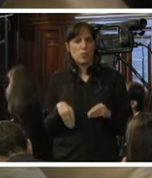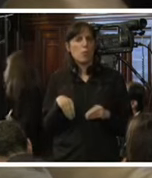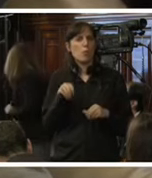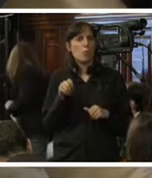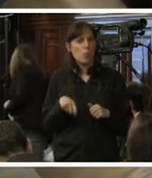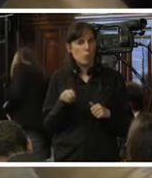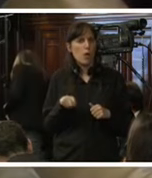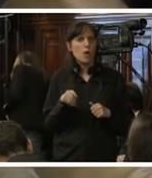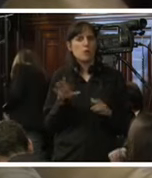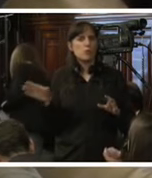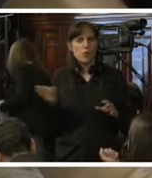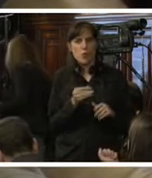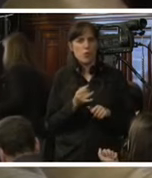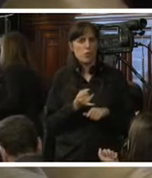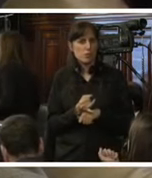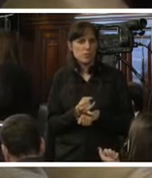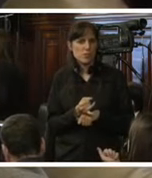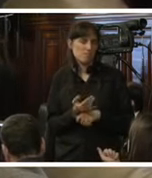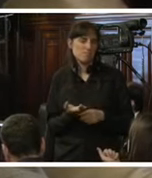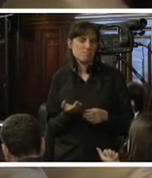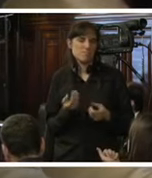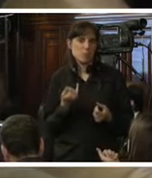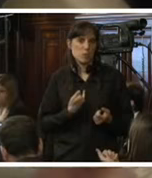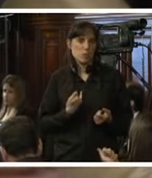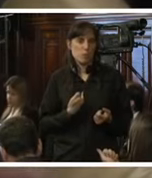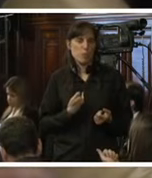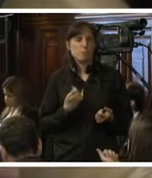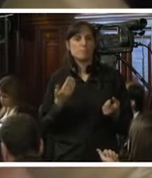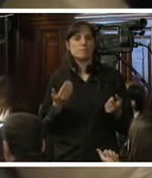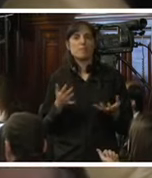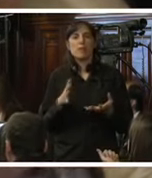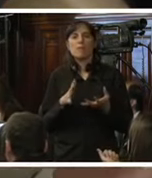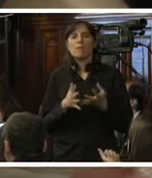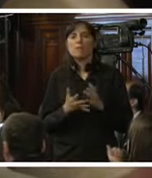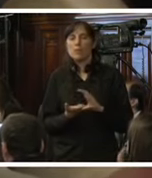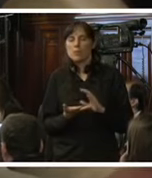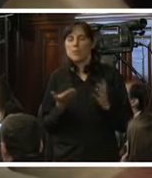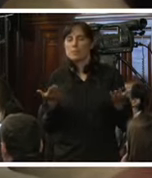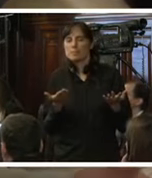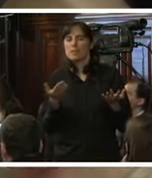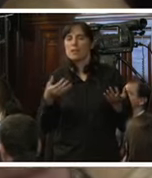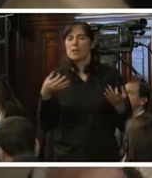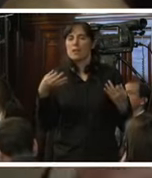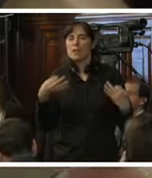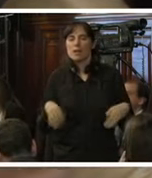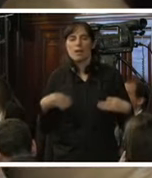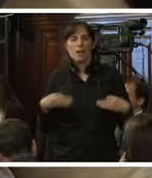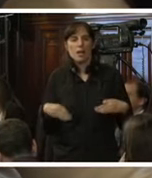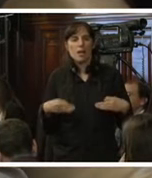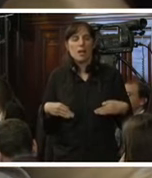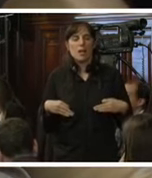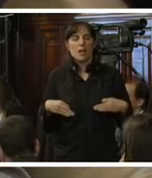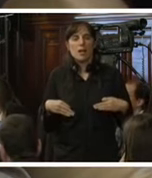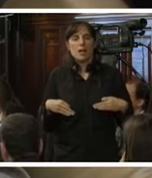fueron inocentes porque ni siquiera llegan a juicio las causas. Es decir, yo creo que estamos ante una realidad que más allá, digamos,